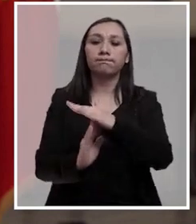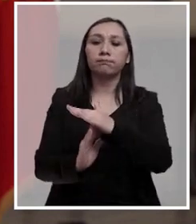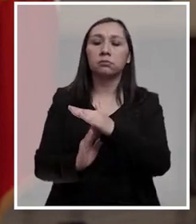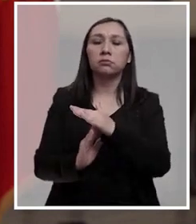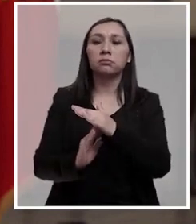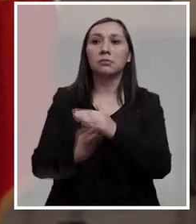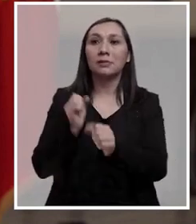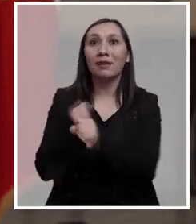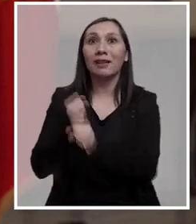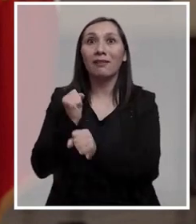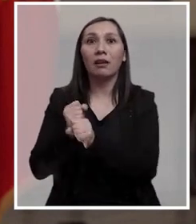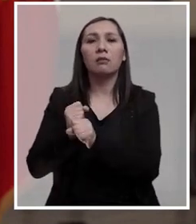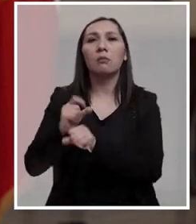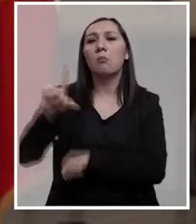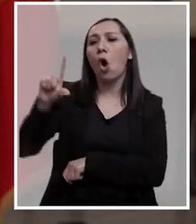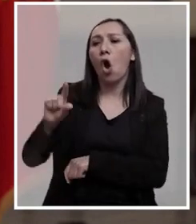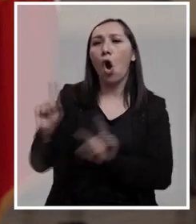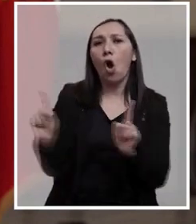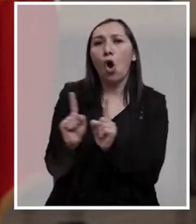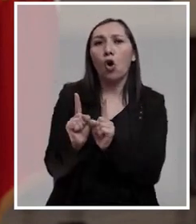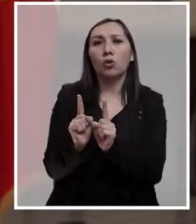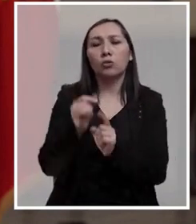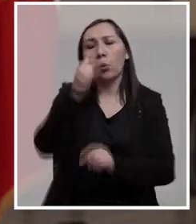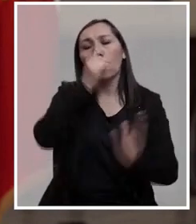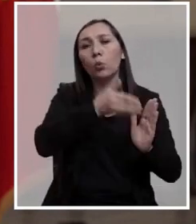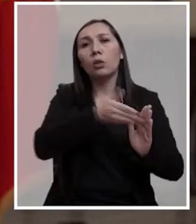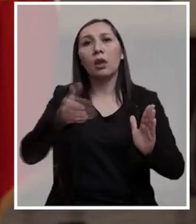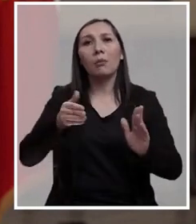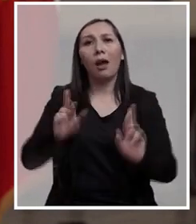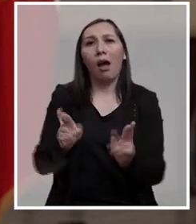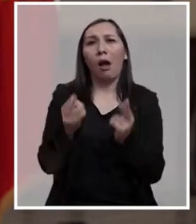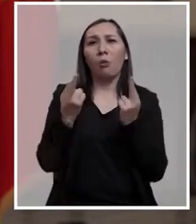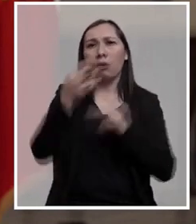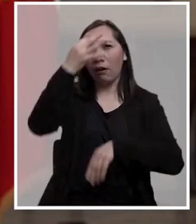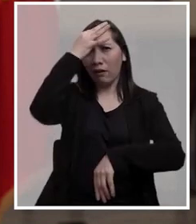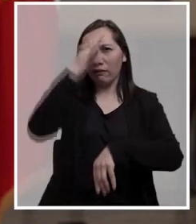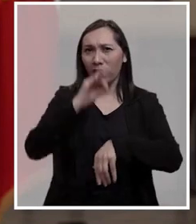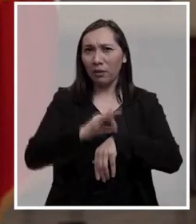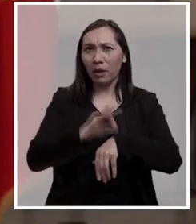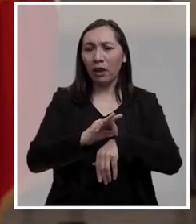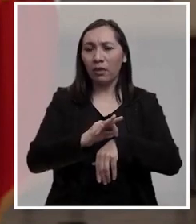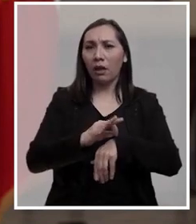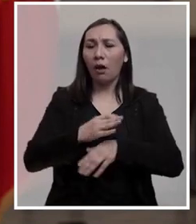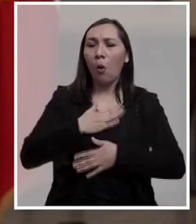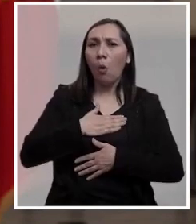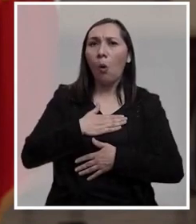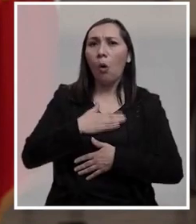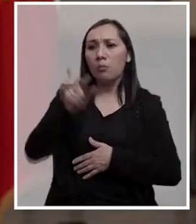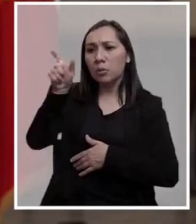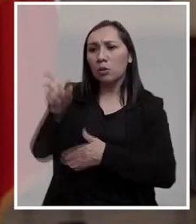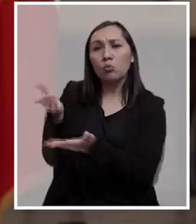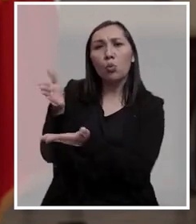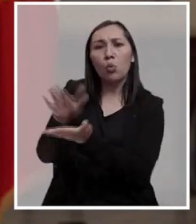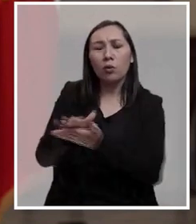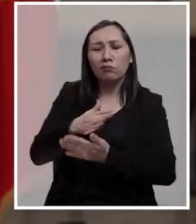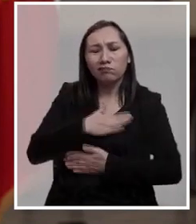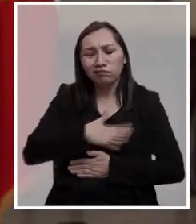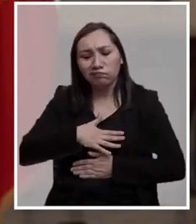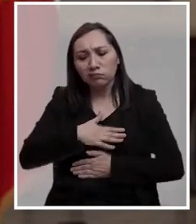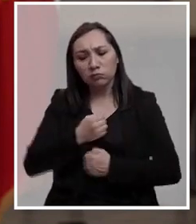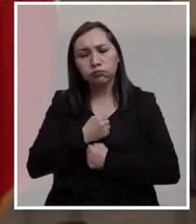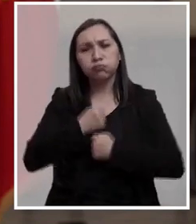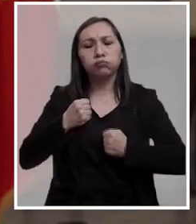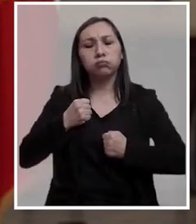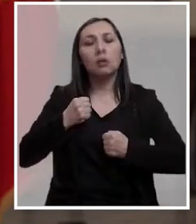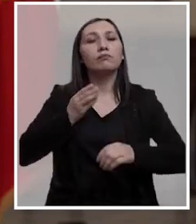o reducir su ritmo laboral durante un periodo para recuperarse de una enfermedad o de la pérdida de un ser querido y así recuperar